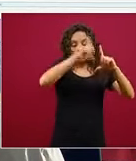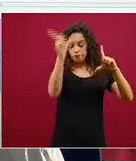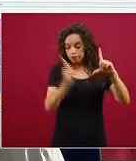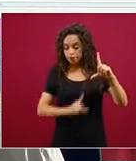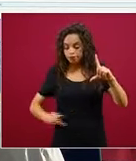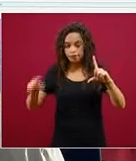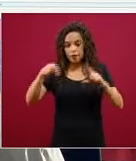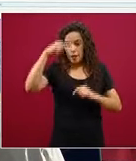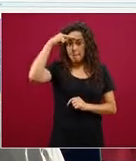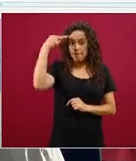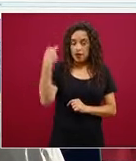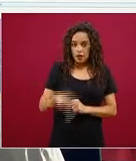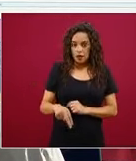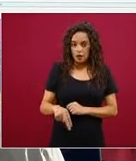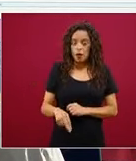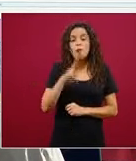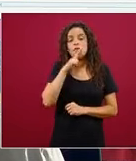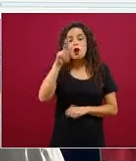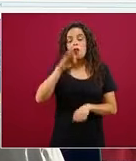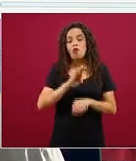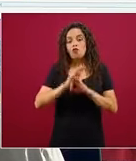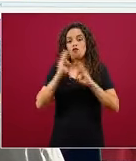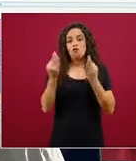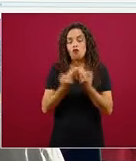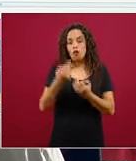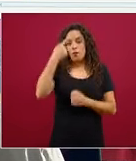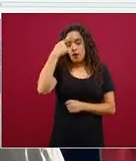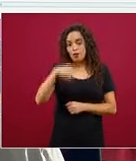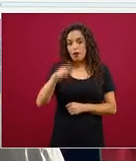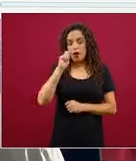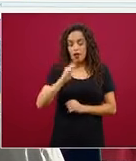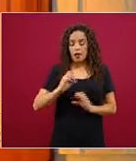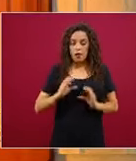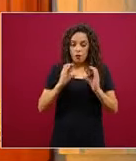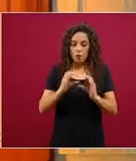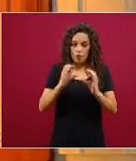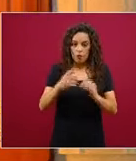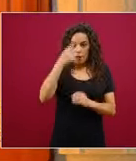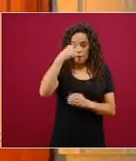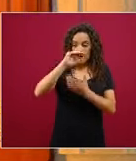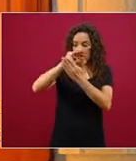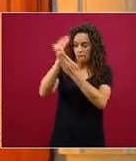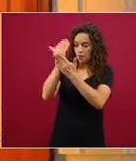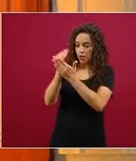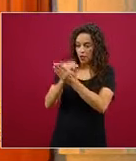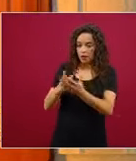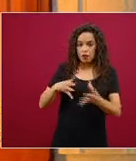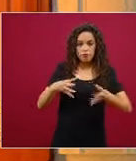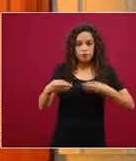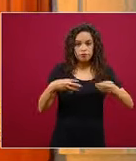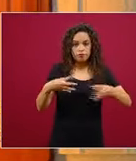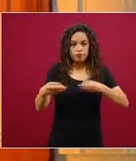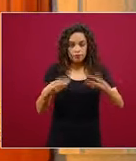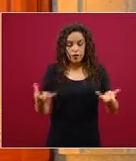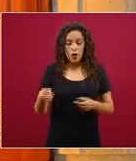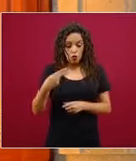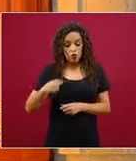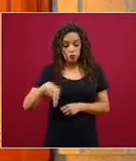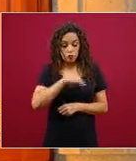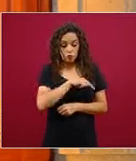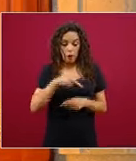mejores acciones que podemos realizar para disminuir la cantidad de contagios son actividades que nosotros también en lo